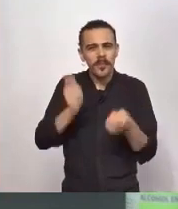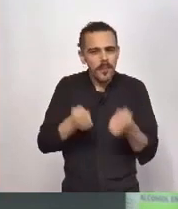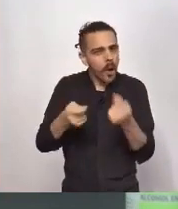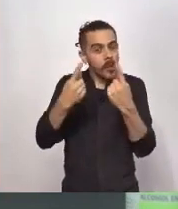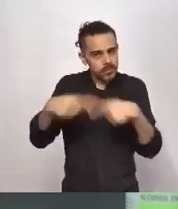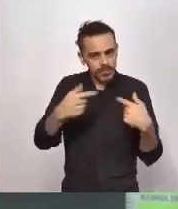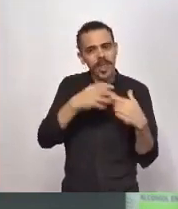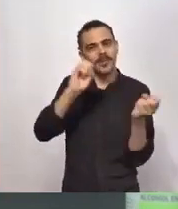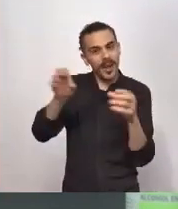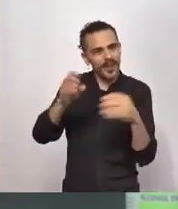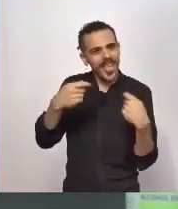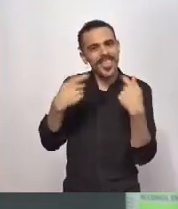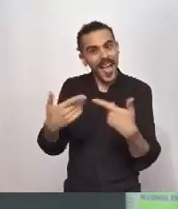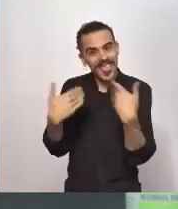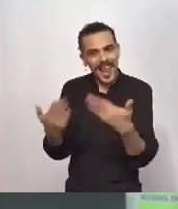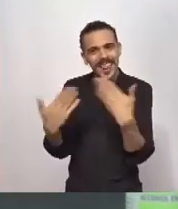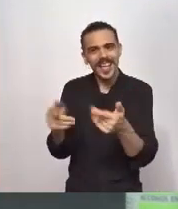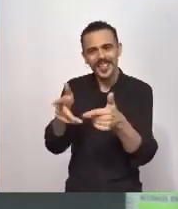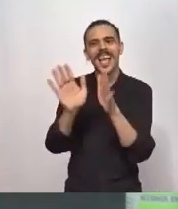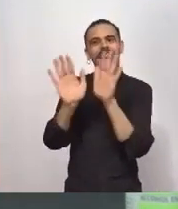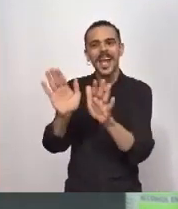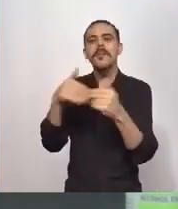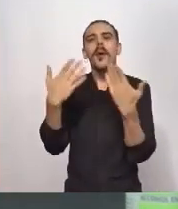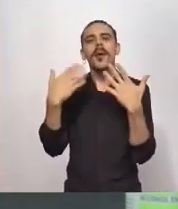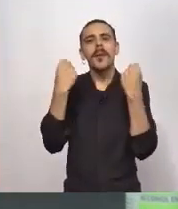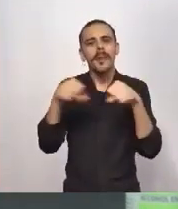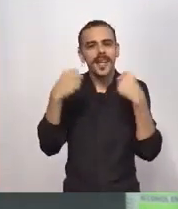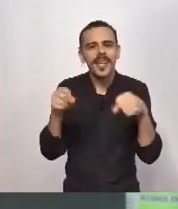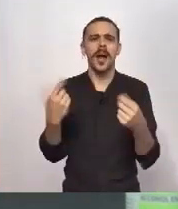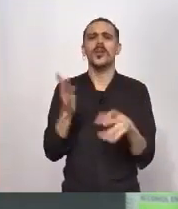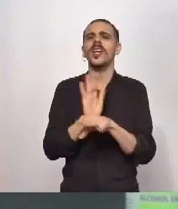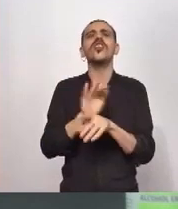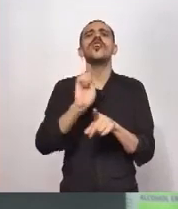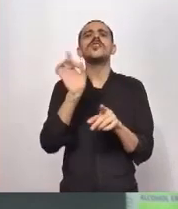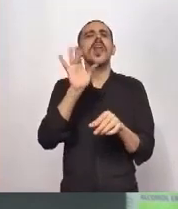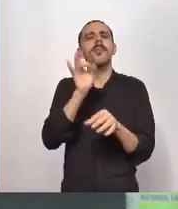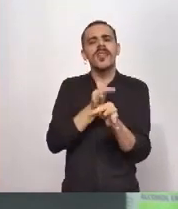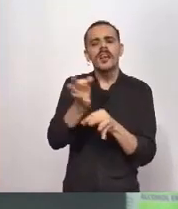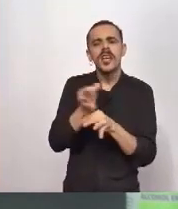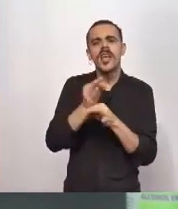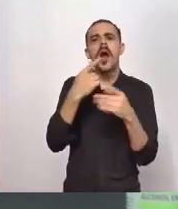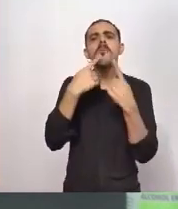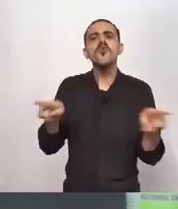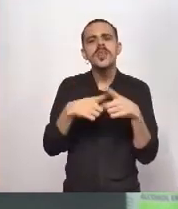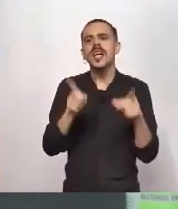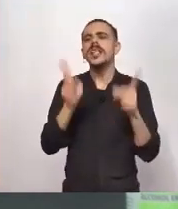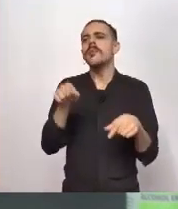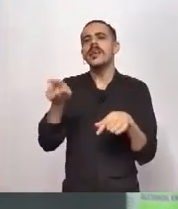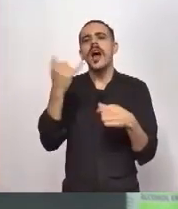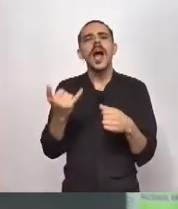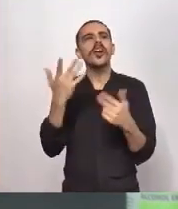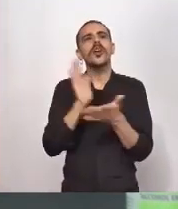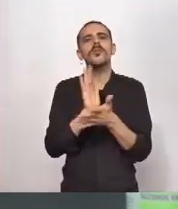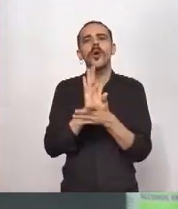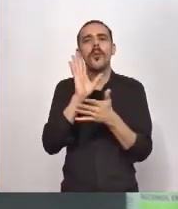un programa de enseñanza musical, es un programa de inclusión social y nosotros debemos tener ese vínculo con ellos y que ellos